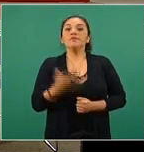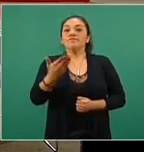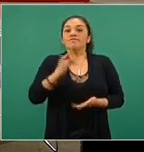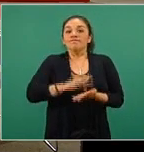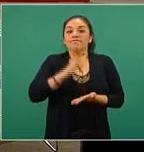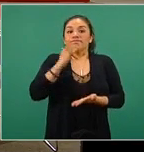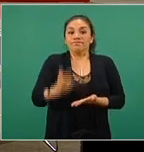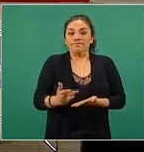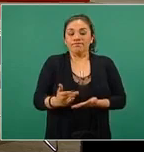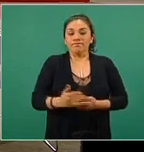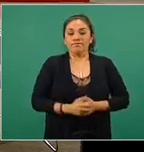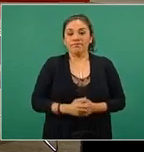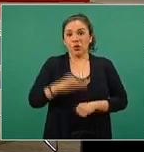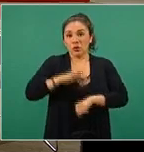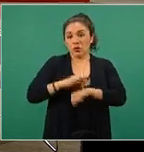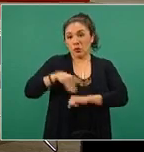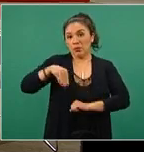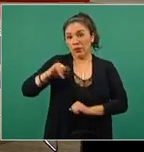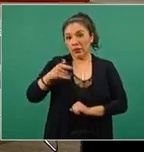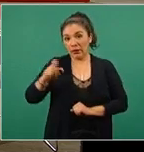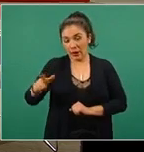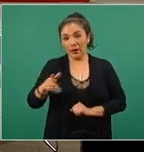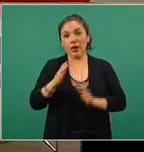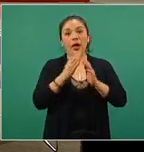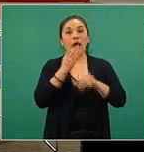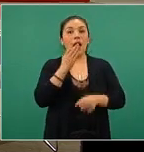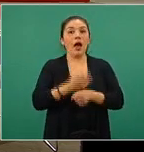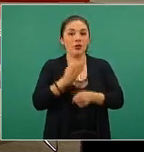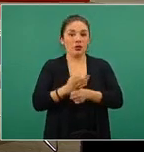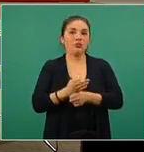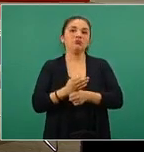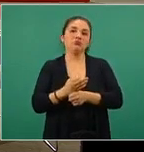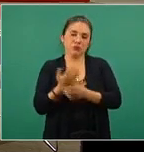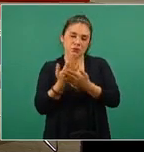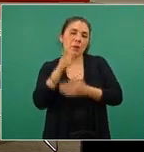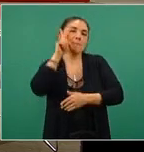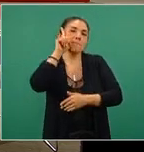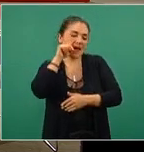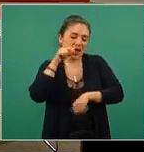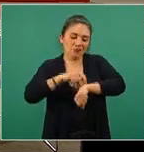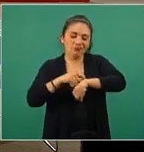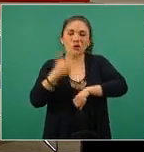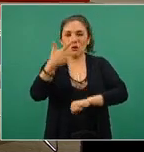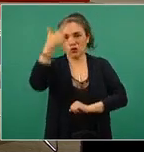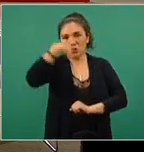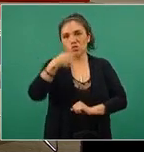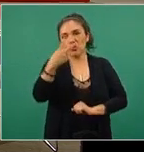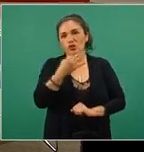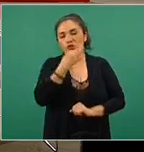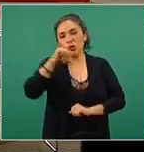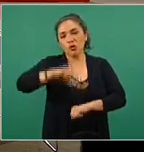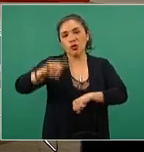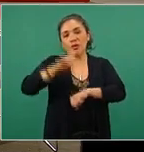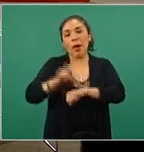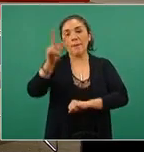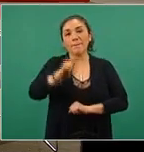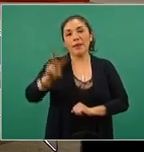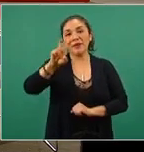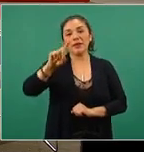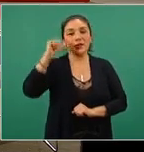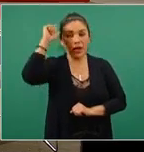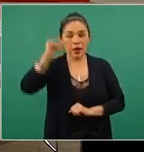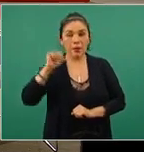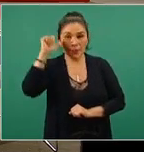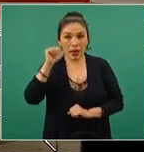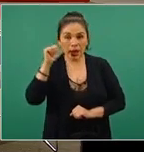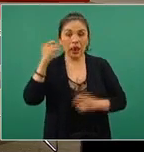Muchísimas gracias, doctor Miguel. Te dejamos para mañana, son las 20:02 de este viernes 30 de